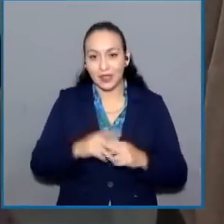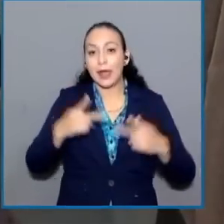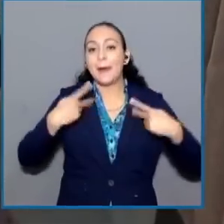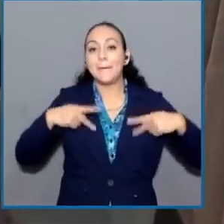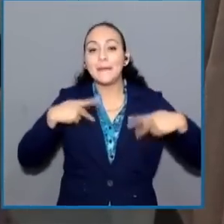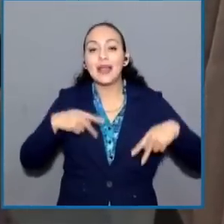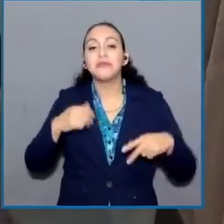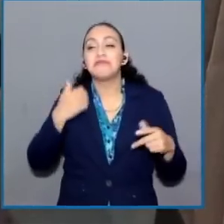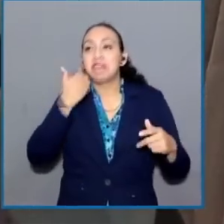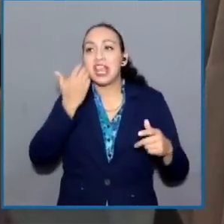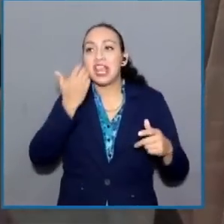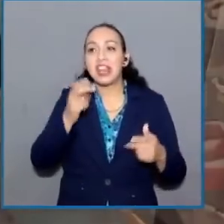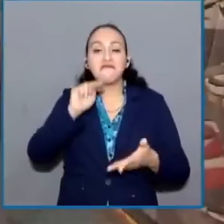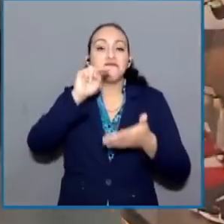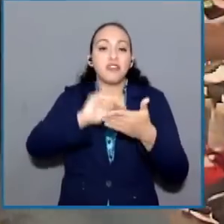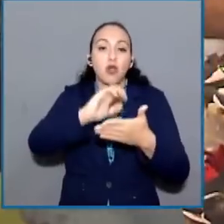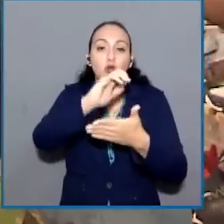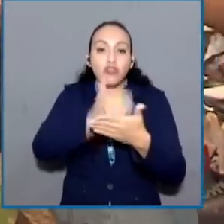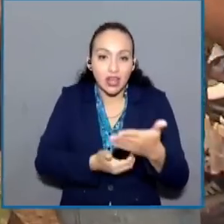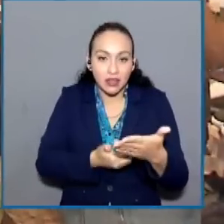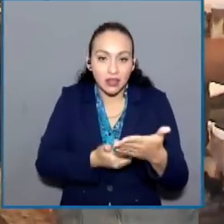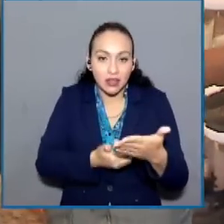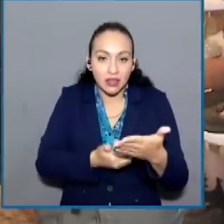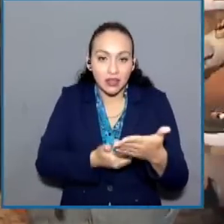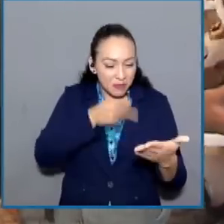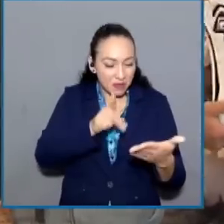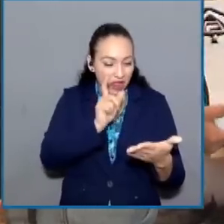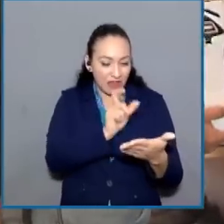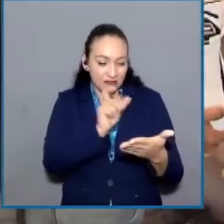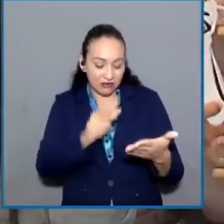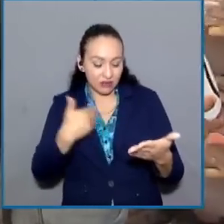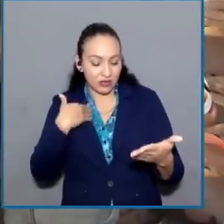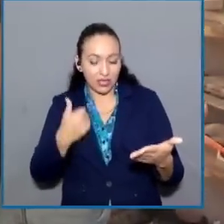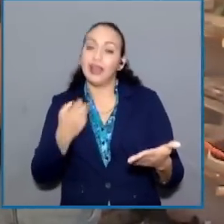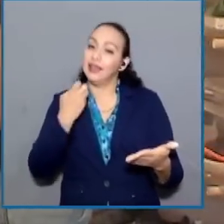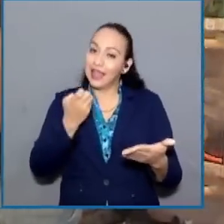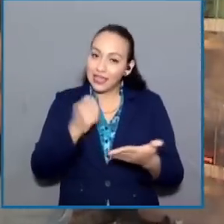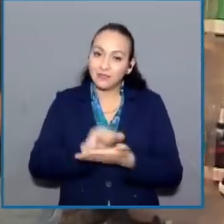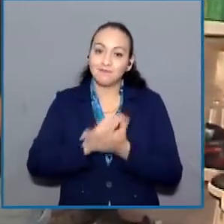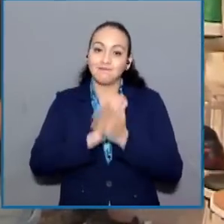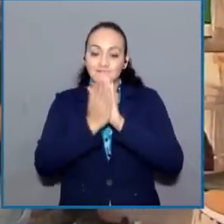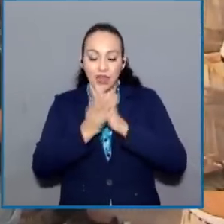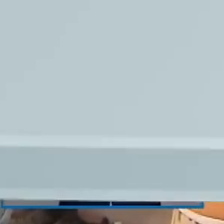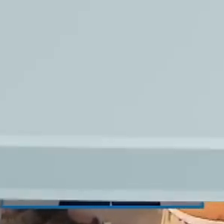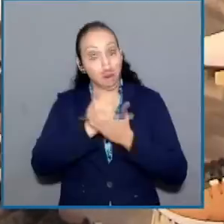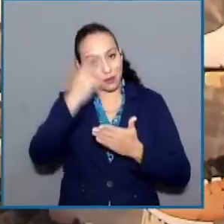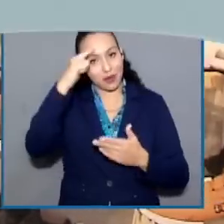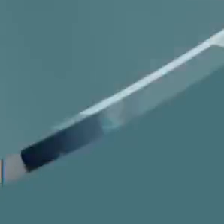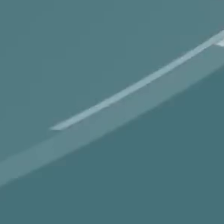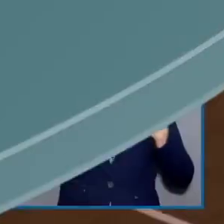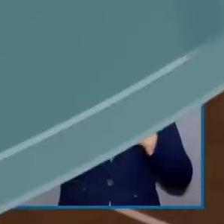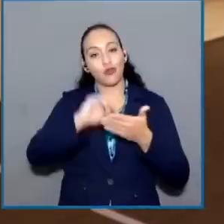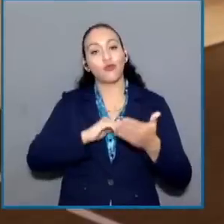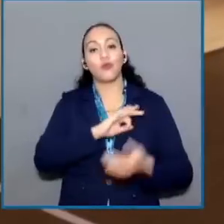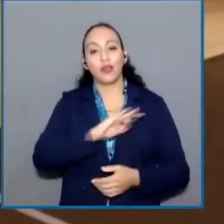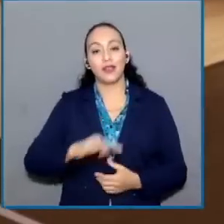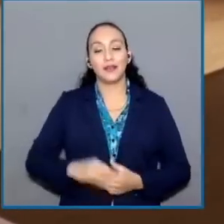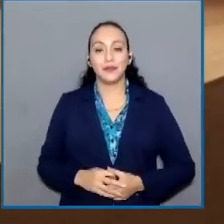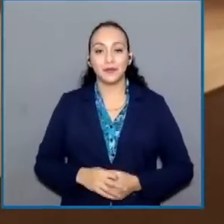derechos como consumidores. Para el canal del Poder Judicial de la Federación, Mario López Peña.